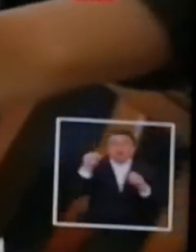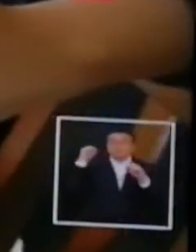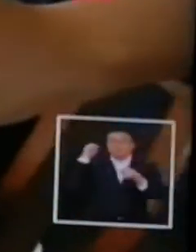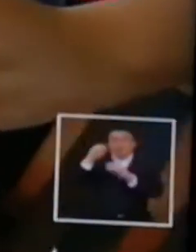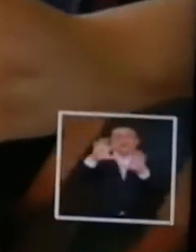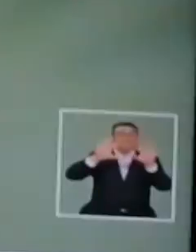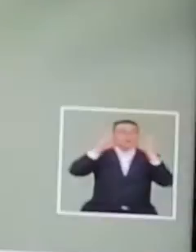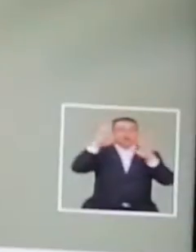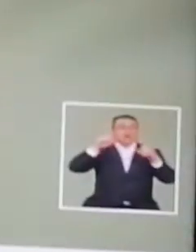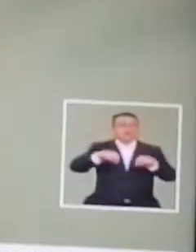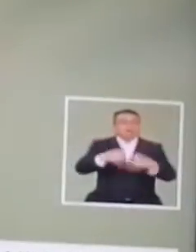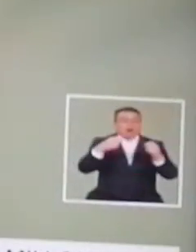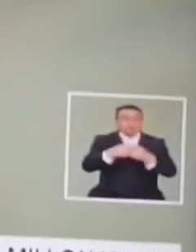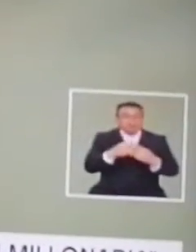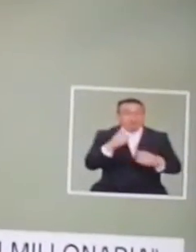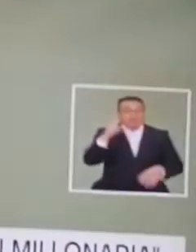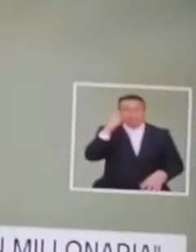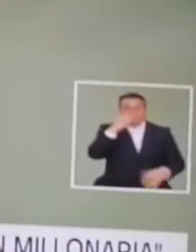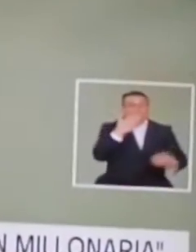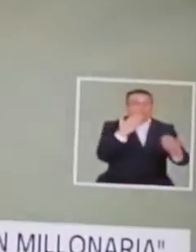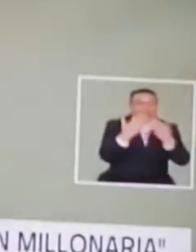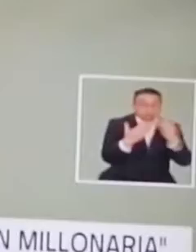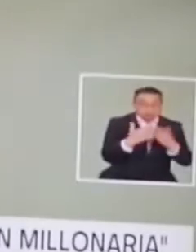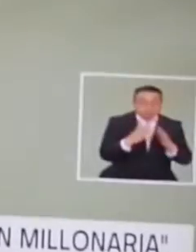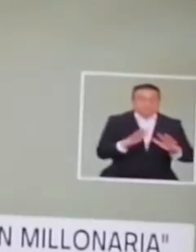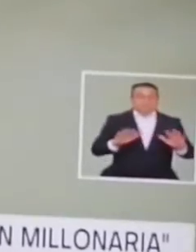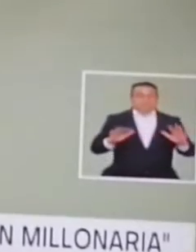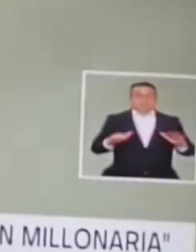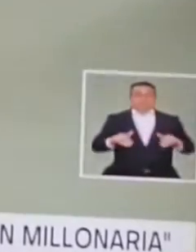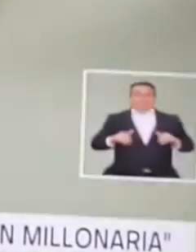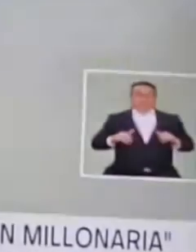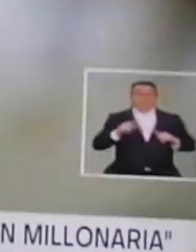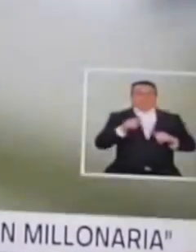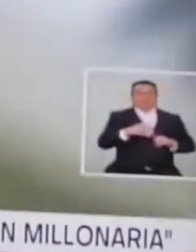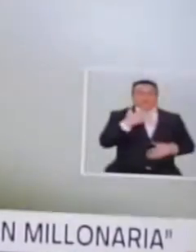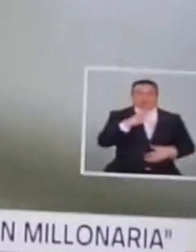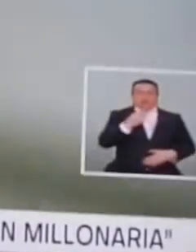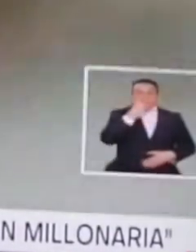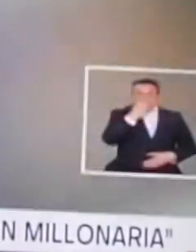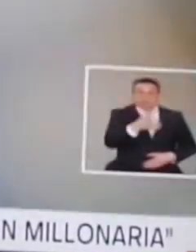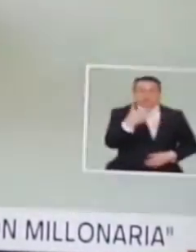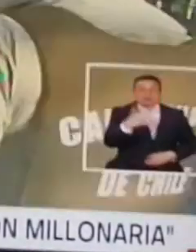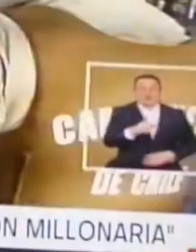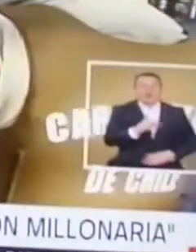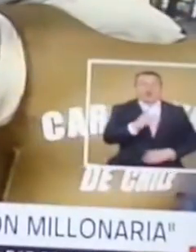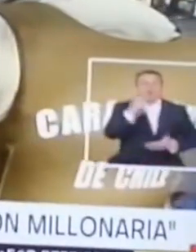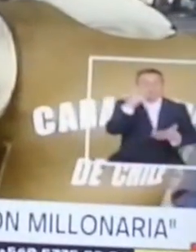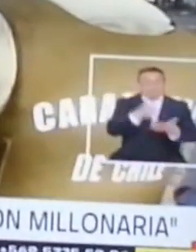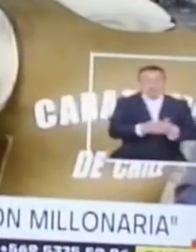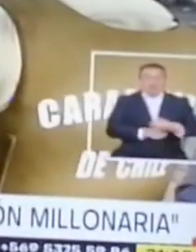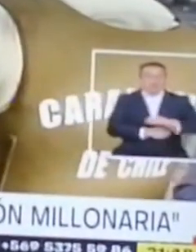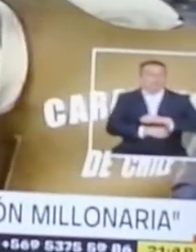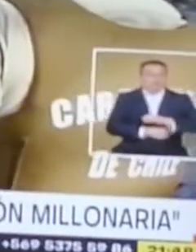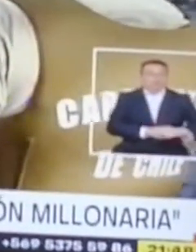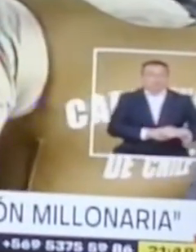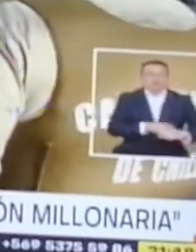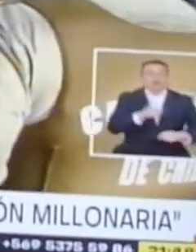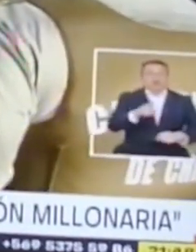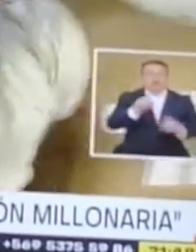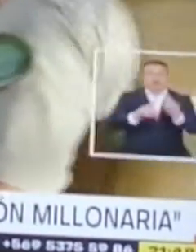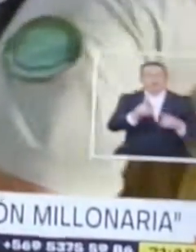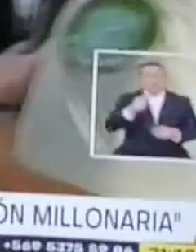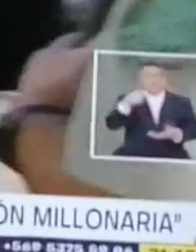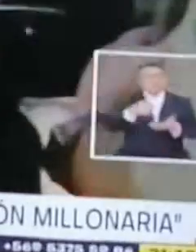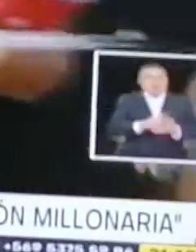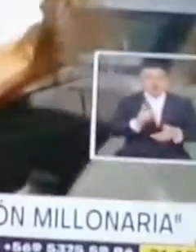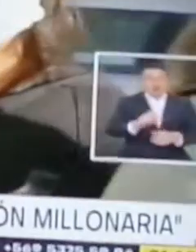quebrando los vidrios, es muy difícil. Y como te reitero, ellas ya han manifestado su intención. Ellas quieren no solo no pagar la cirugía, en el caso de las que no lo han